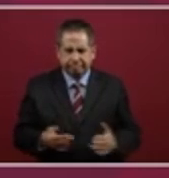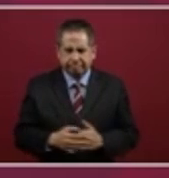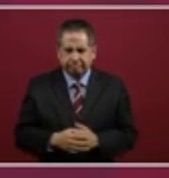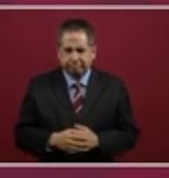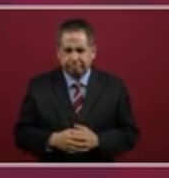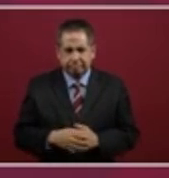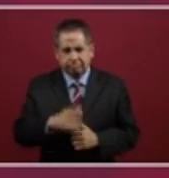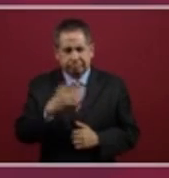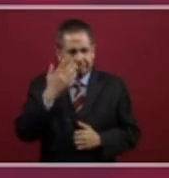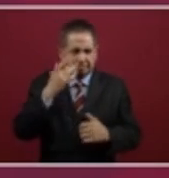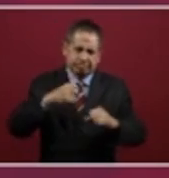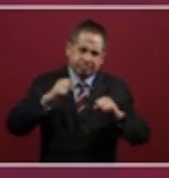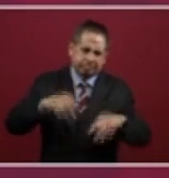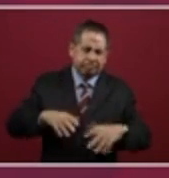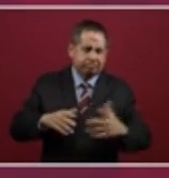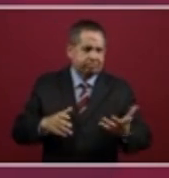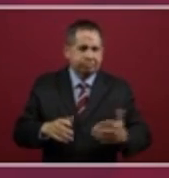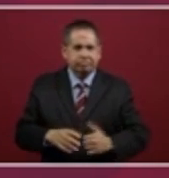renunciar?